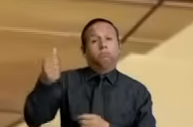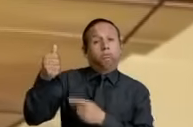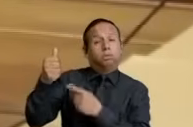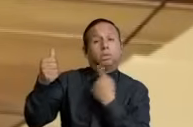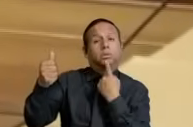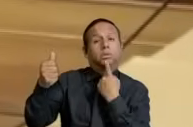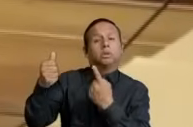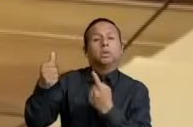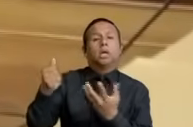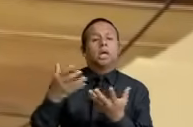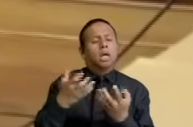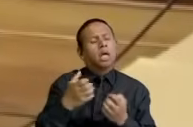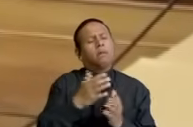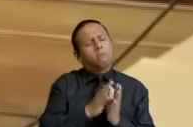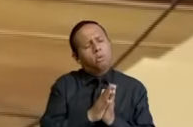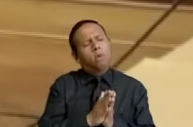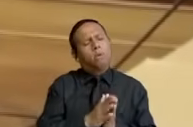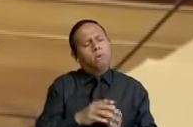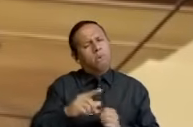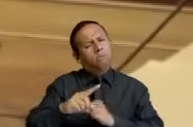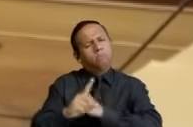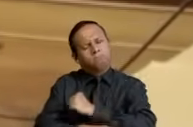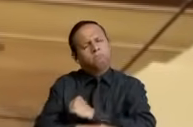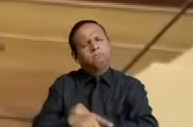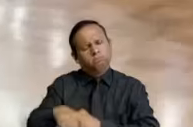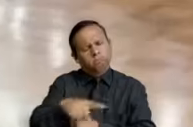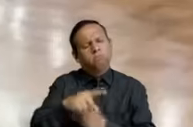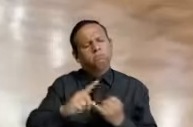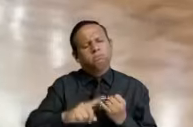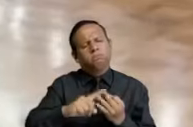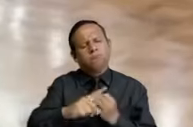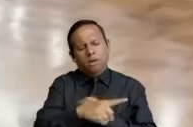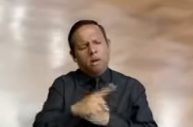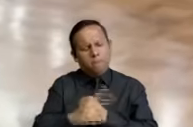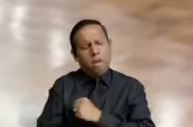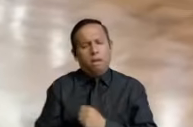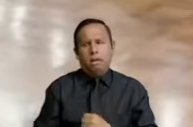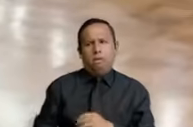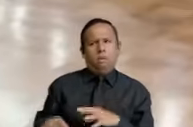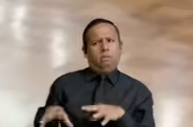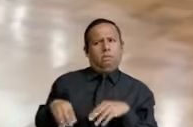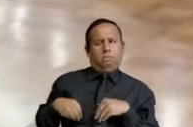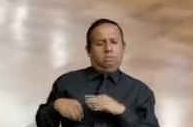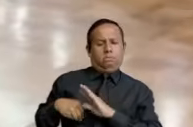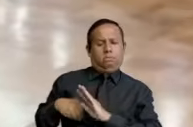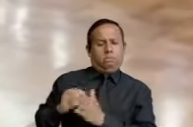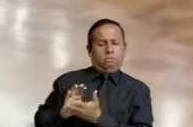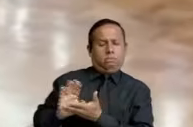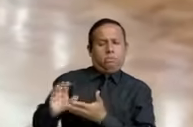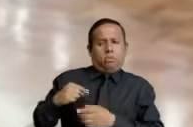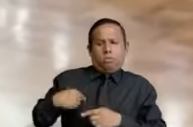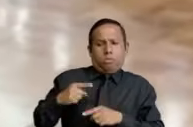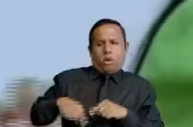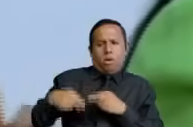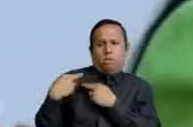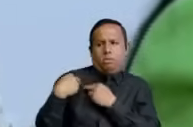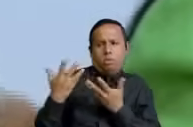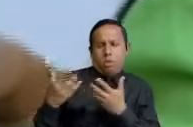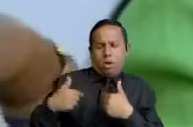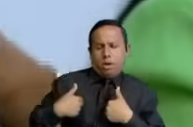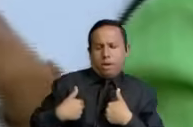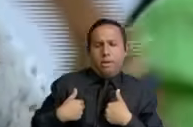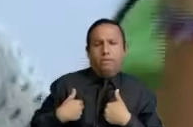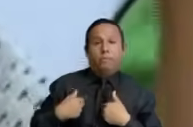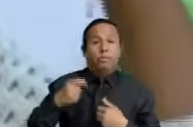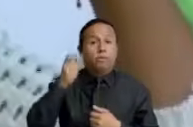pedidos relacionados a las competencias de sanción de la judicatura pero él no accedía porque estaba fuera de sus competencias la